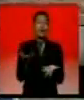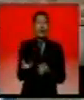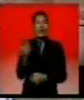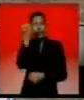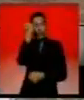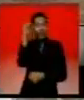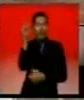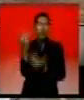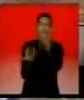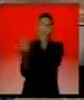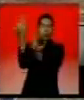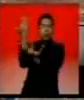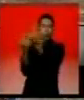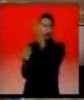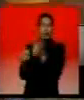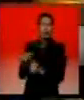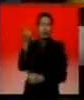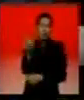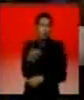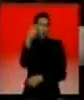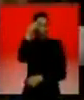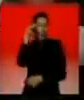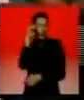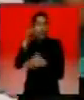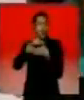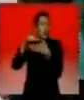Es un simulacro parcial en el edificio.